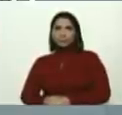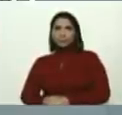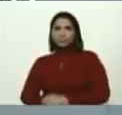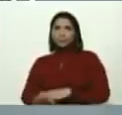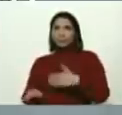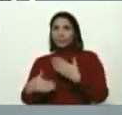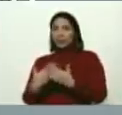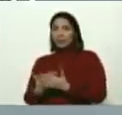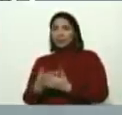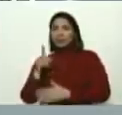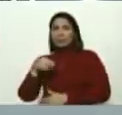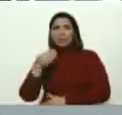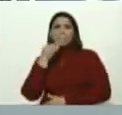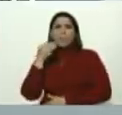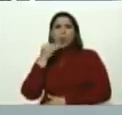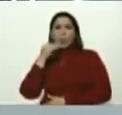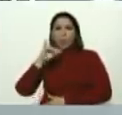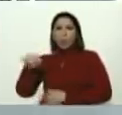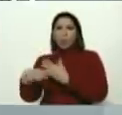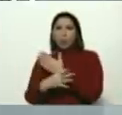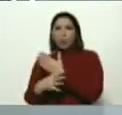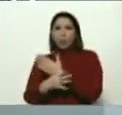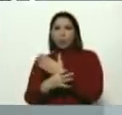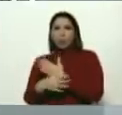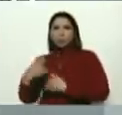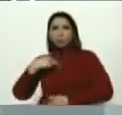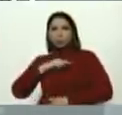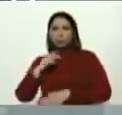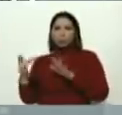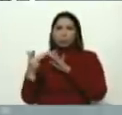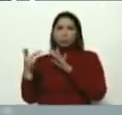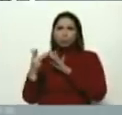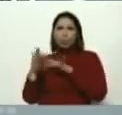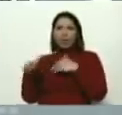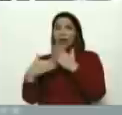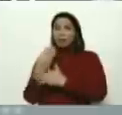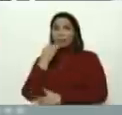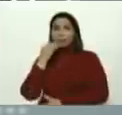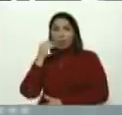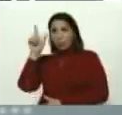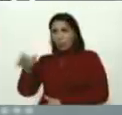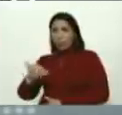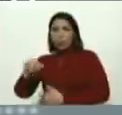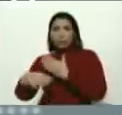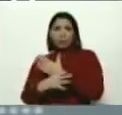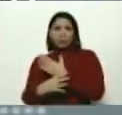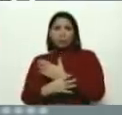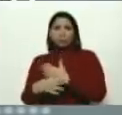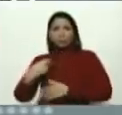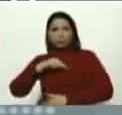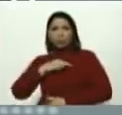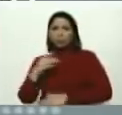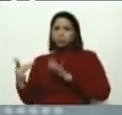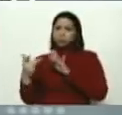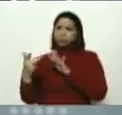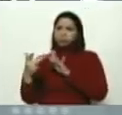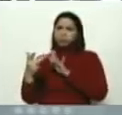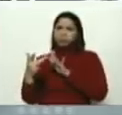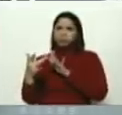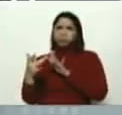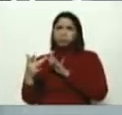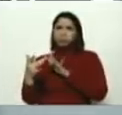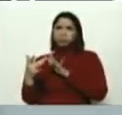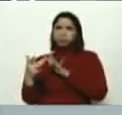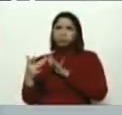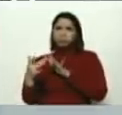hasta con el Bobolongo. Tuvimos contacto, hasta con el Bobolongo tuvimos contacto.